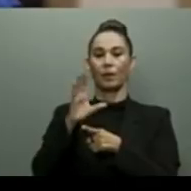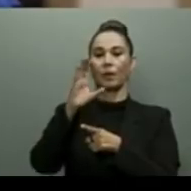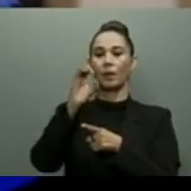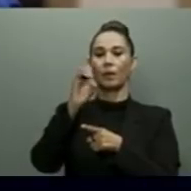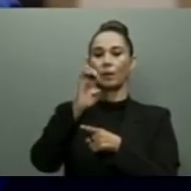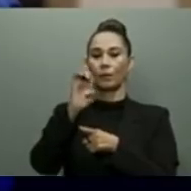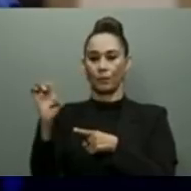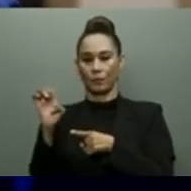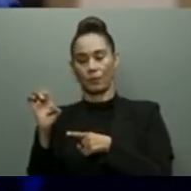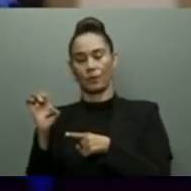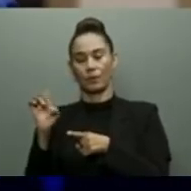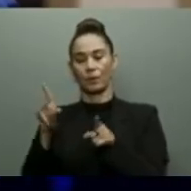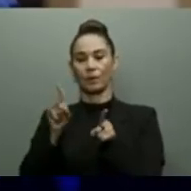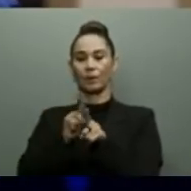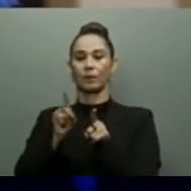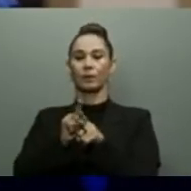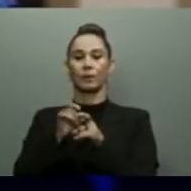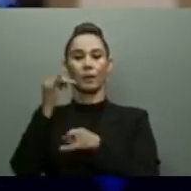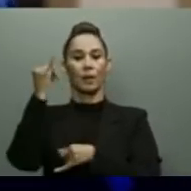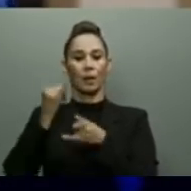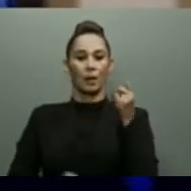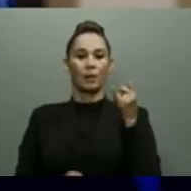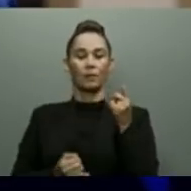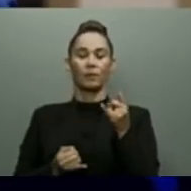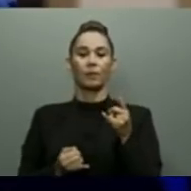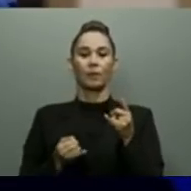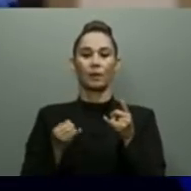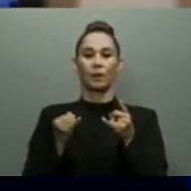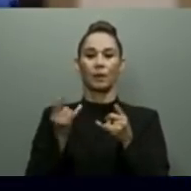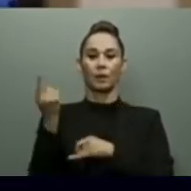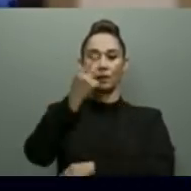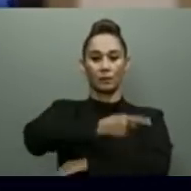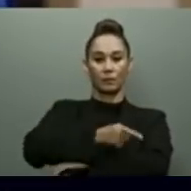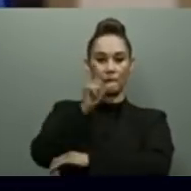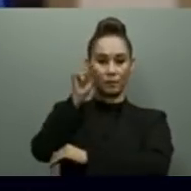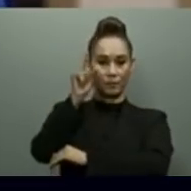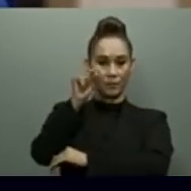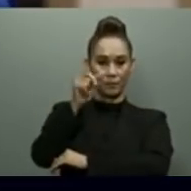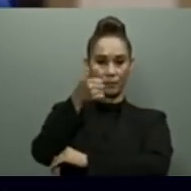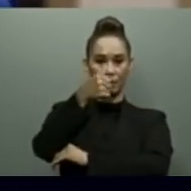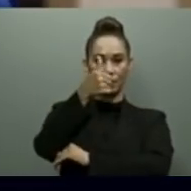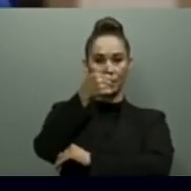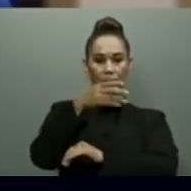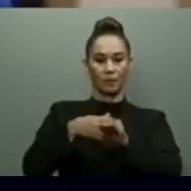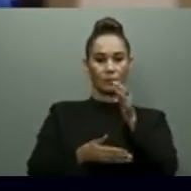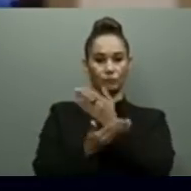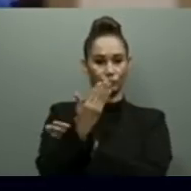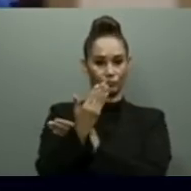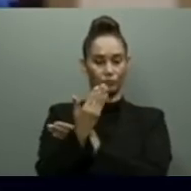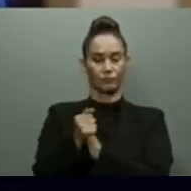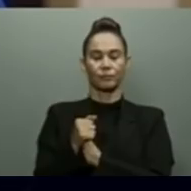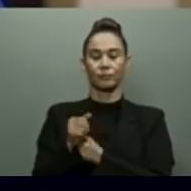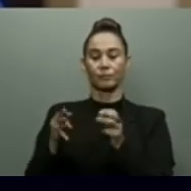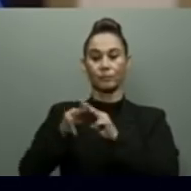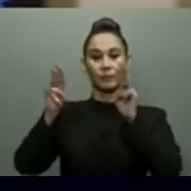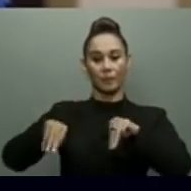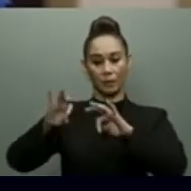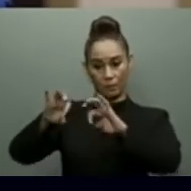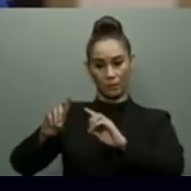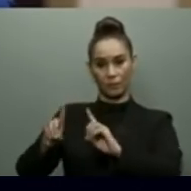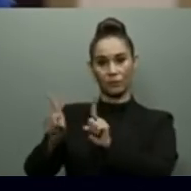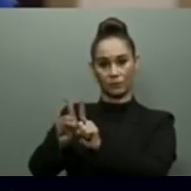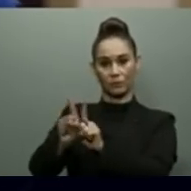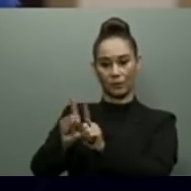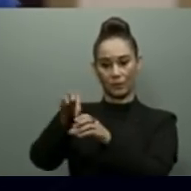de Emergencia y la ejecución final del ejercicio el día 20 a las 10 de la mañana. El Ministerio de Educación también se ha integrado en ese